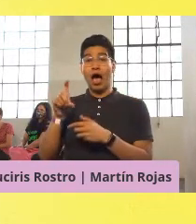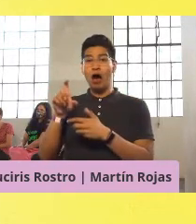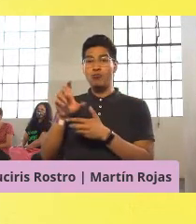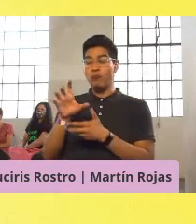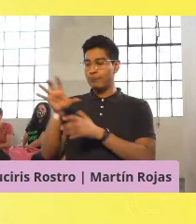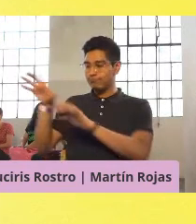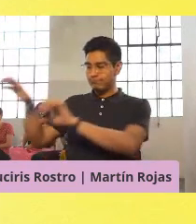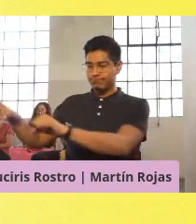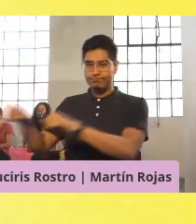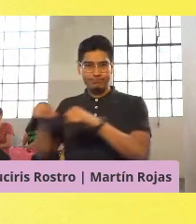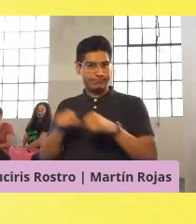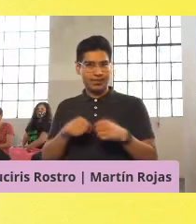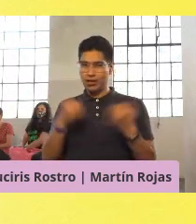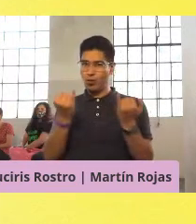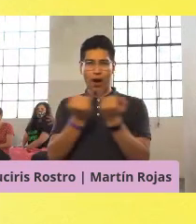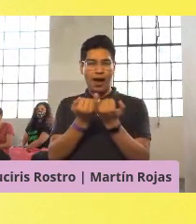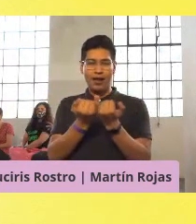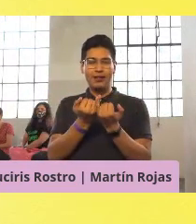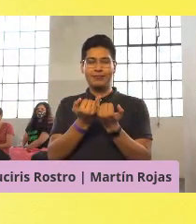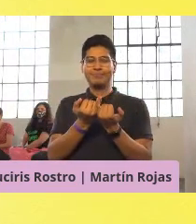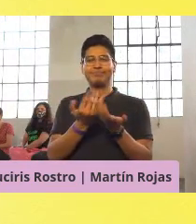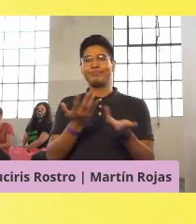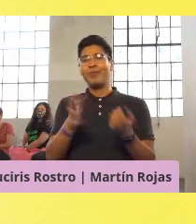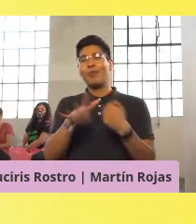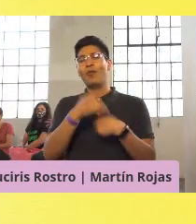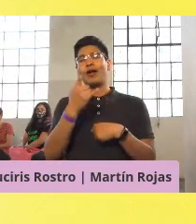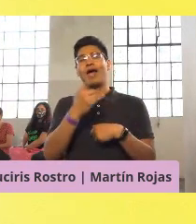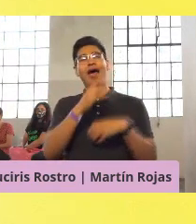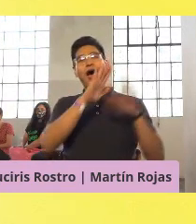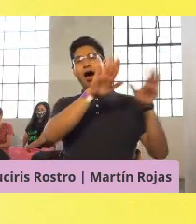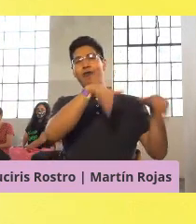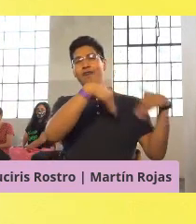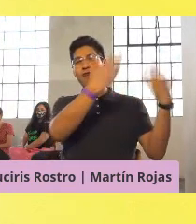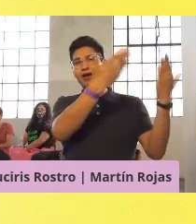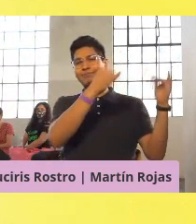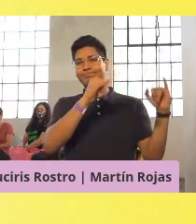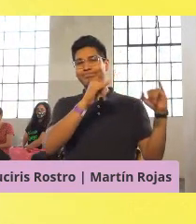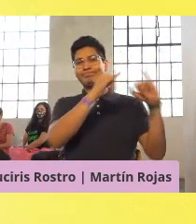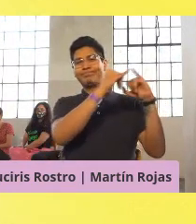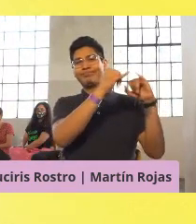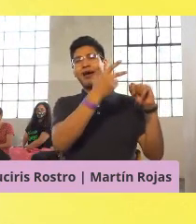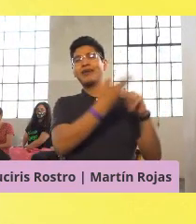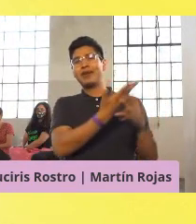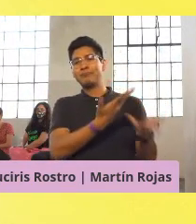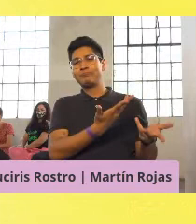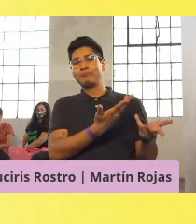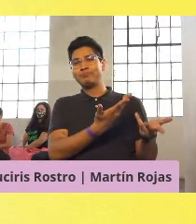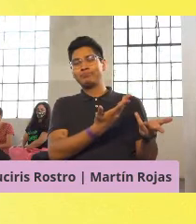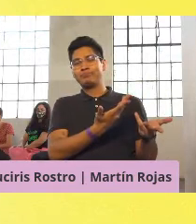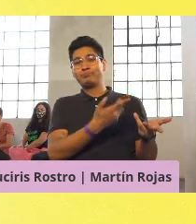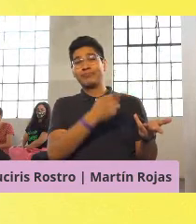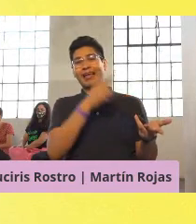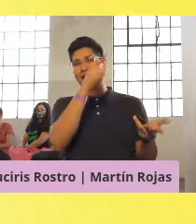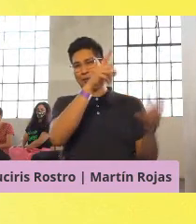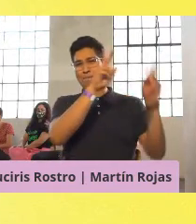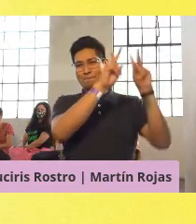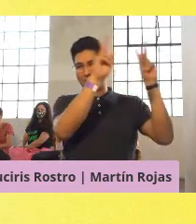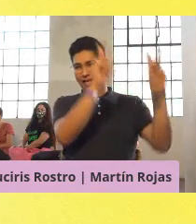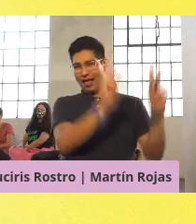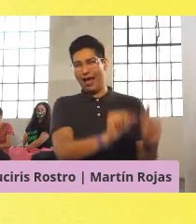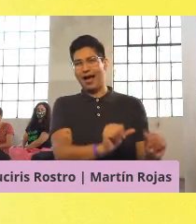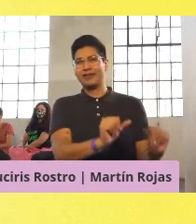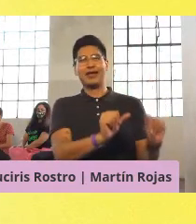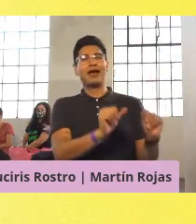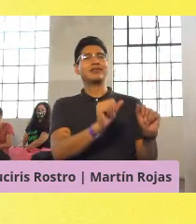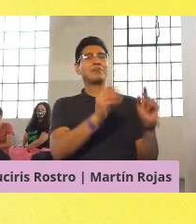porque finalmente la institucionalidad de la que dependemos muchos de nosotros, que tienen que ver con centros comerciales, que tienen que